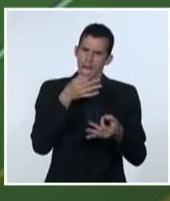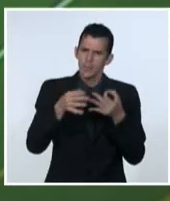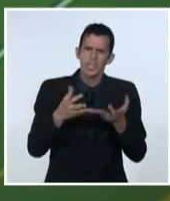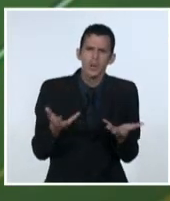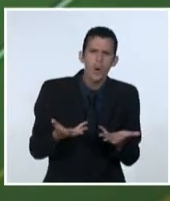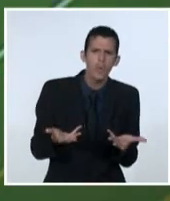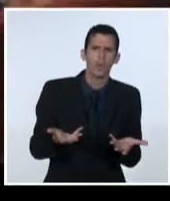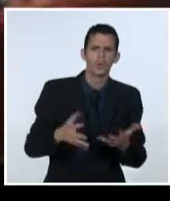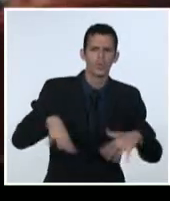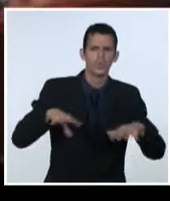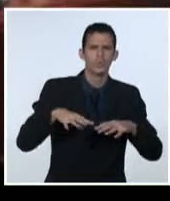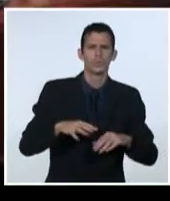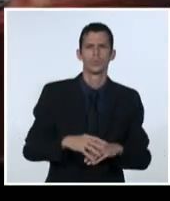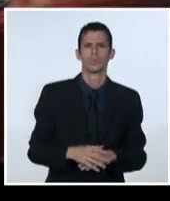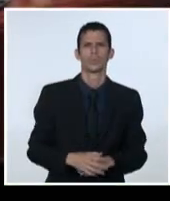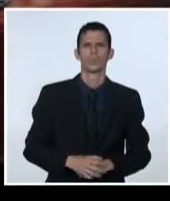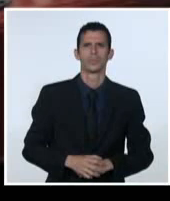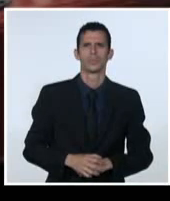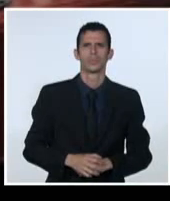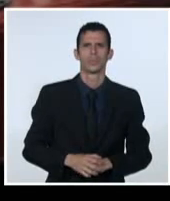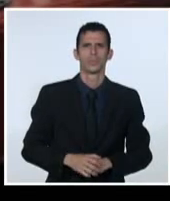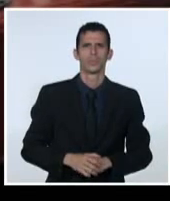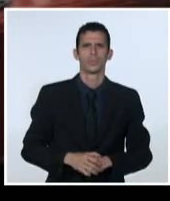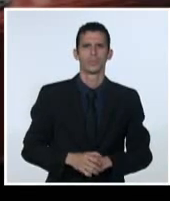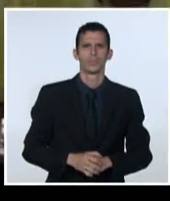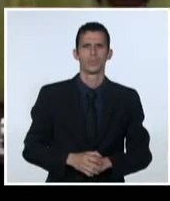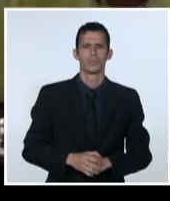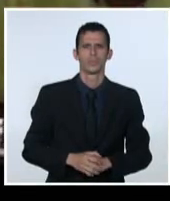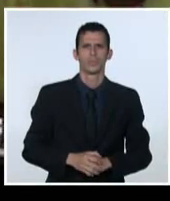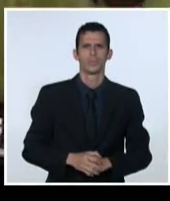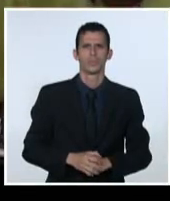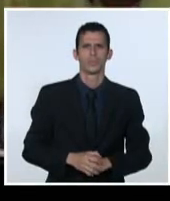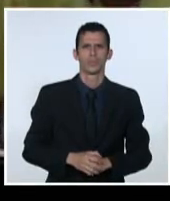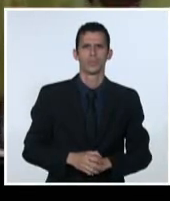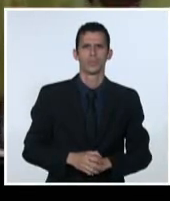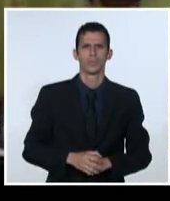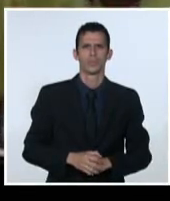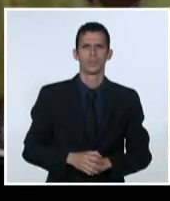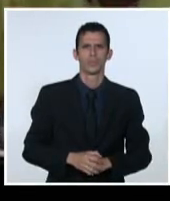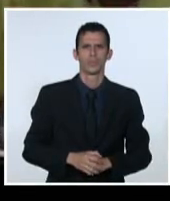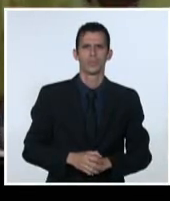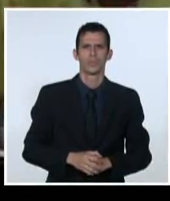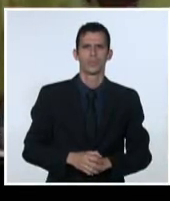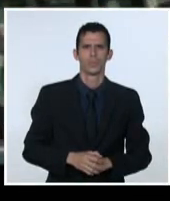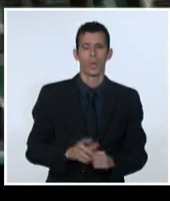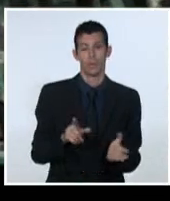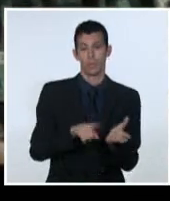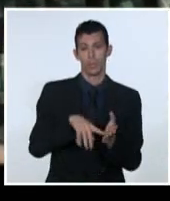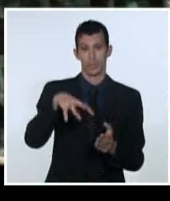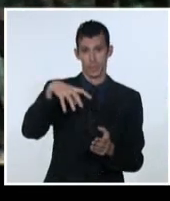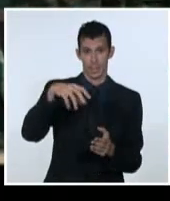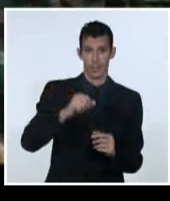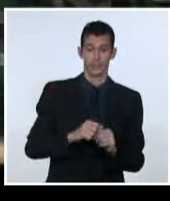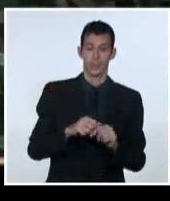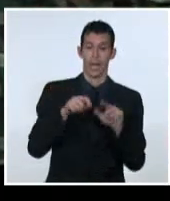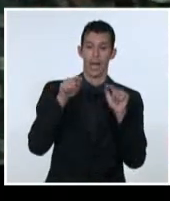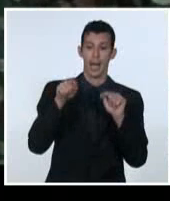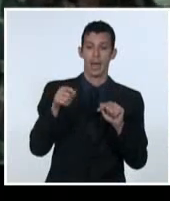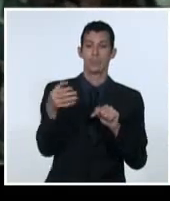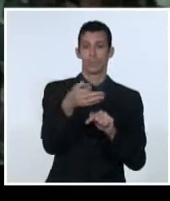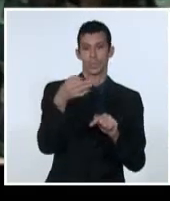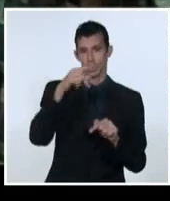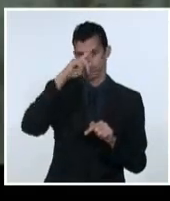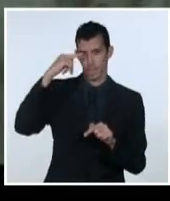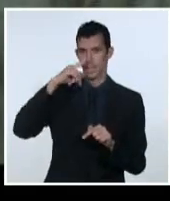información el grupo de trabajo temporal en sandino chequeó las medidas que se adoptan el territorio tras el aviso